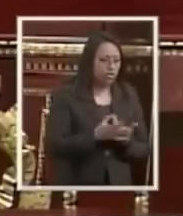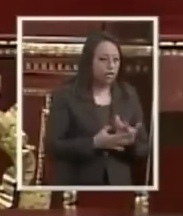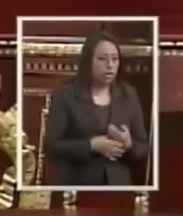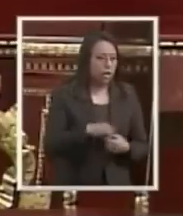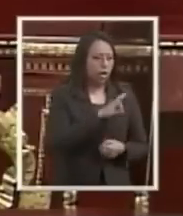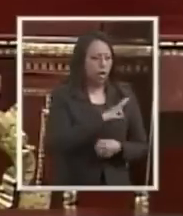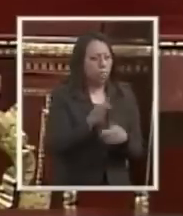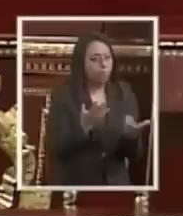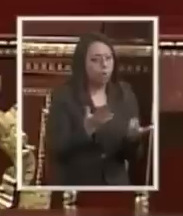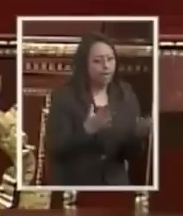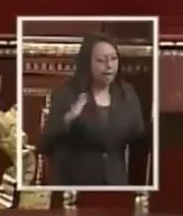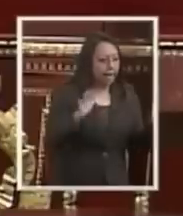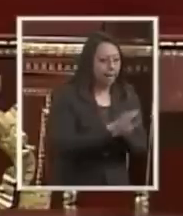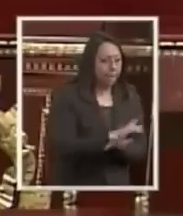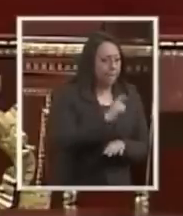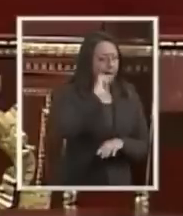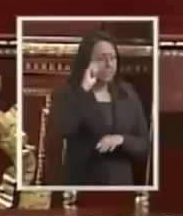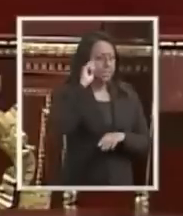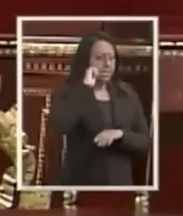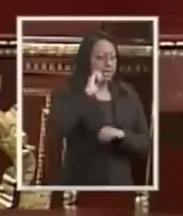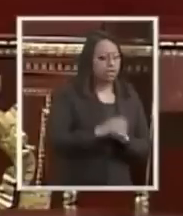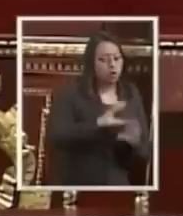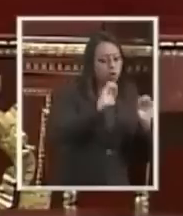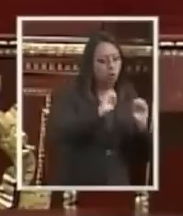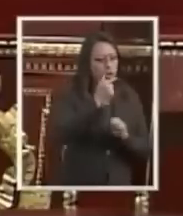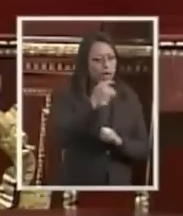o reasignación de género.